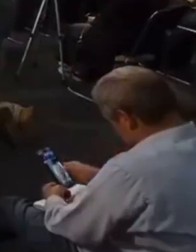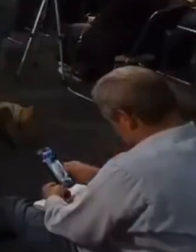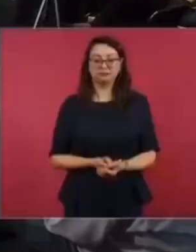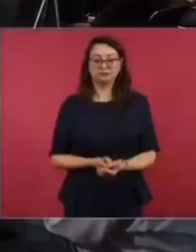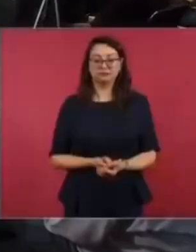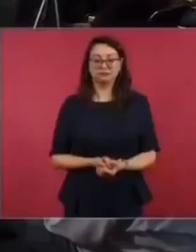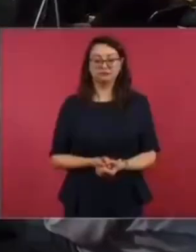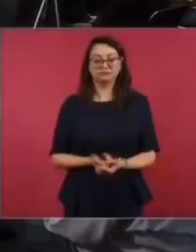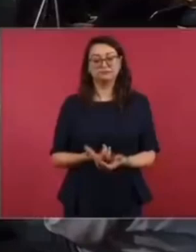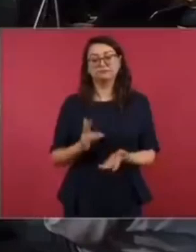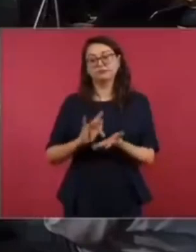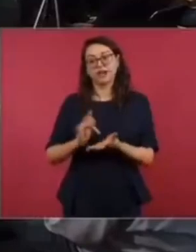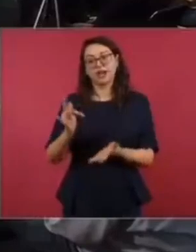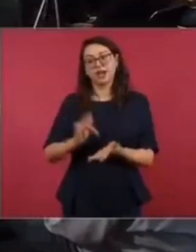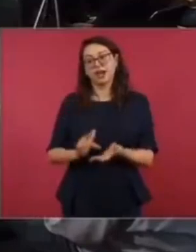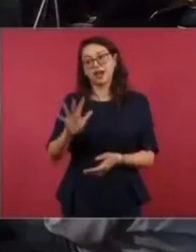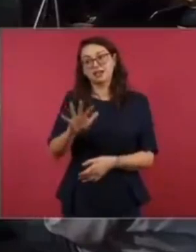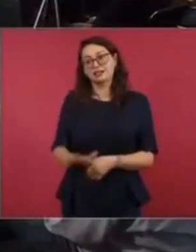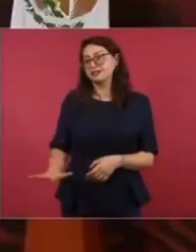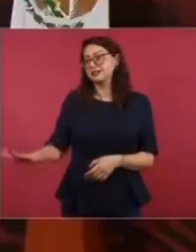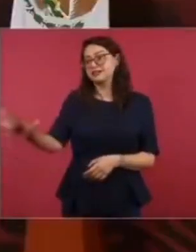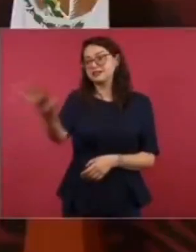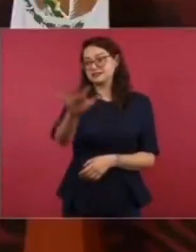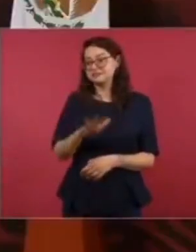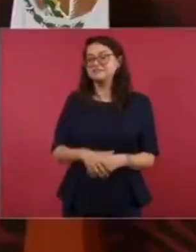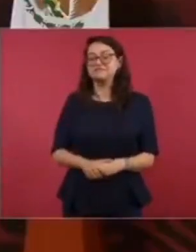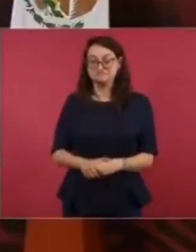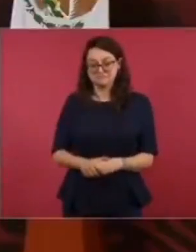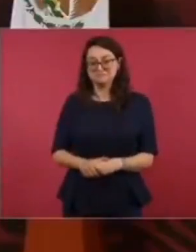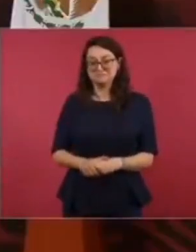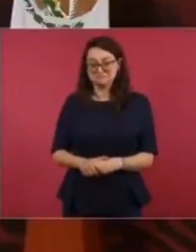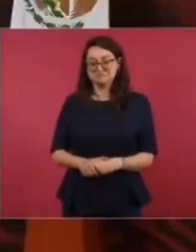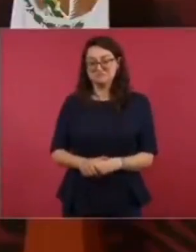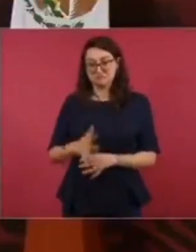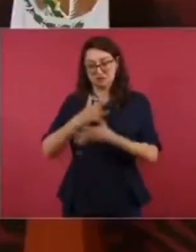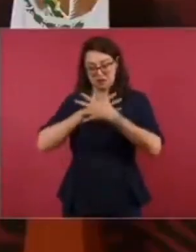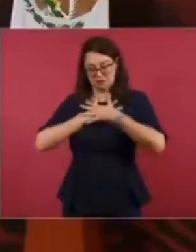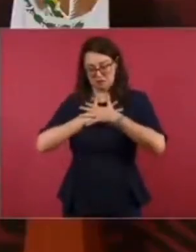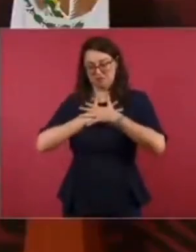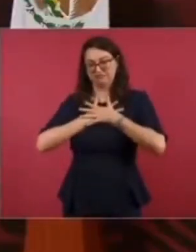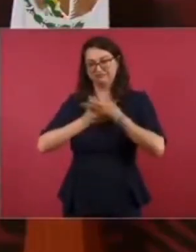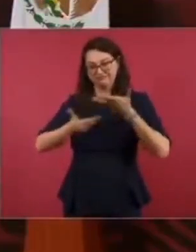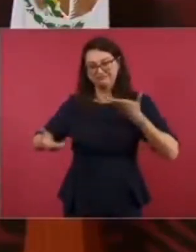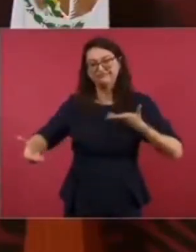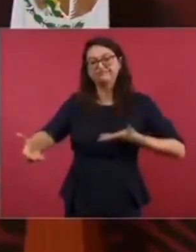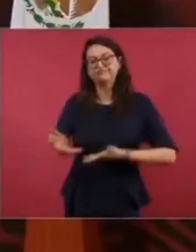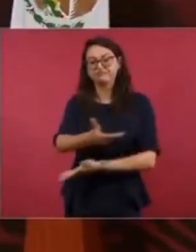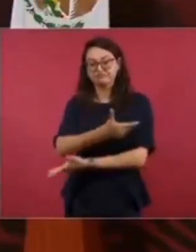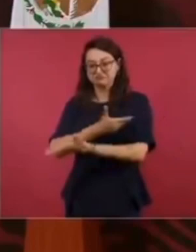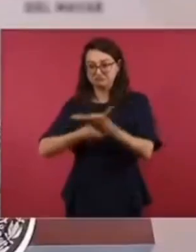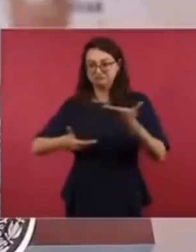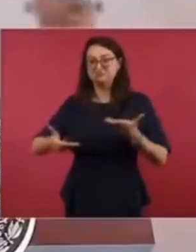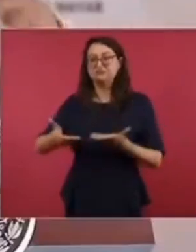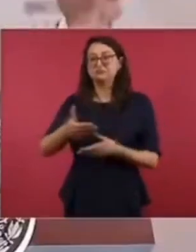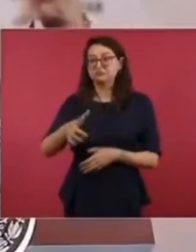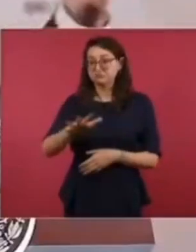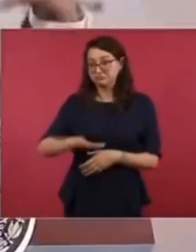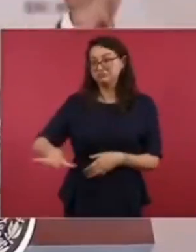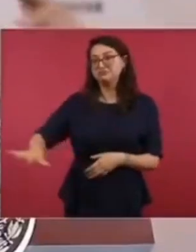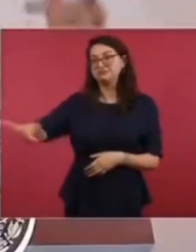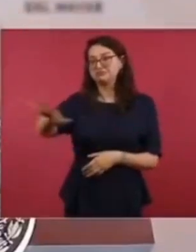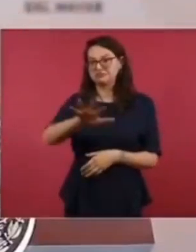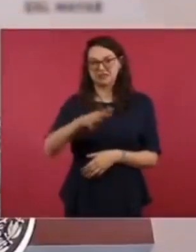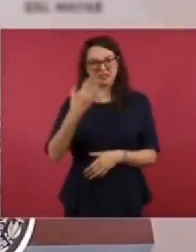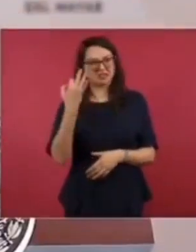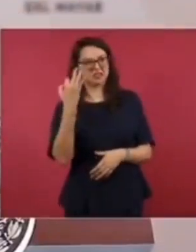de popularidad, entonces quiere decir que en los próximos días, en las encuestas más recientes que se van a dar a conocer,